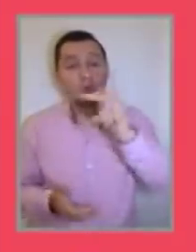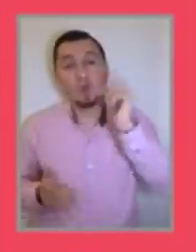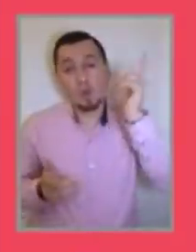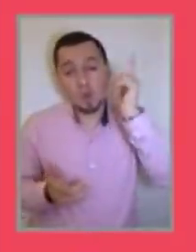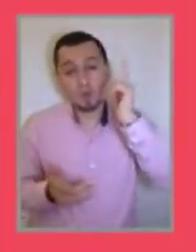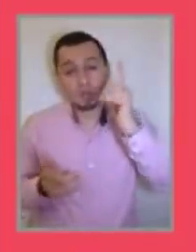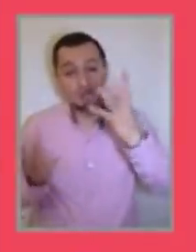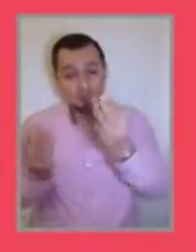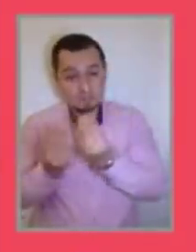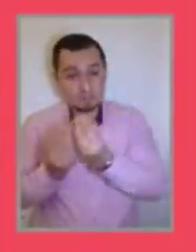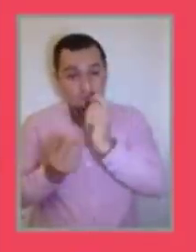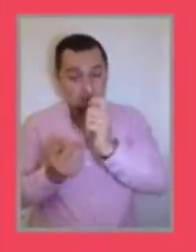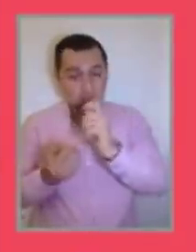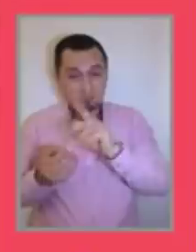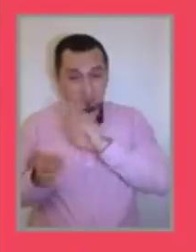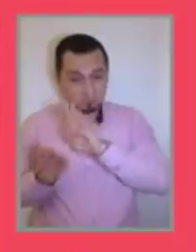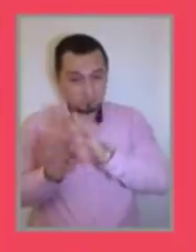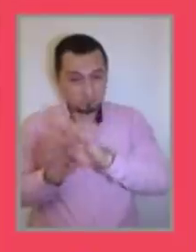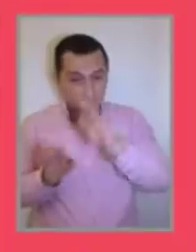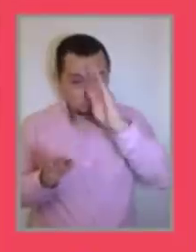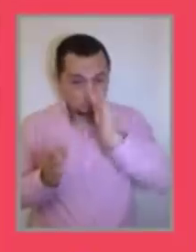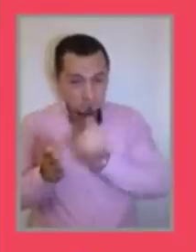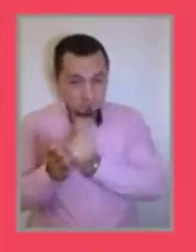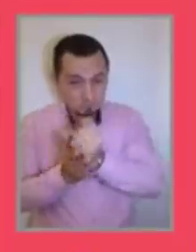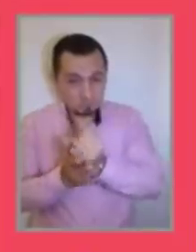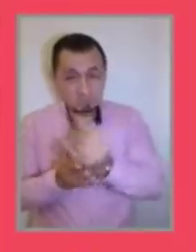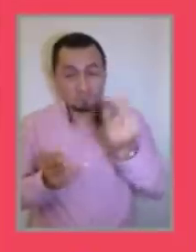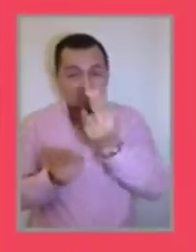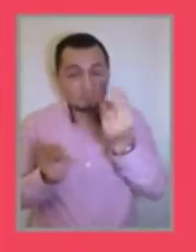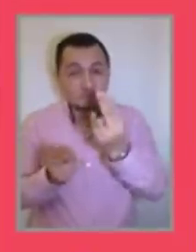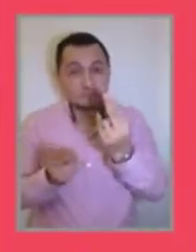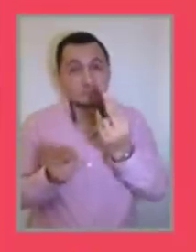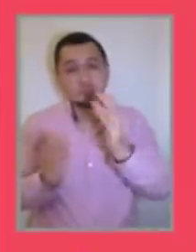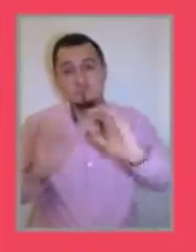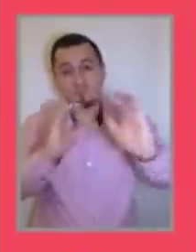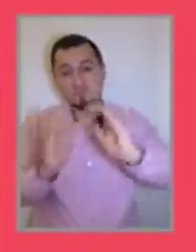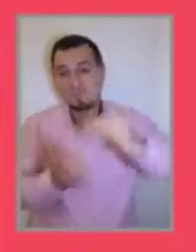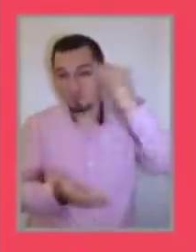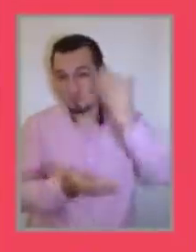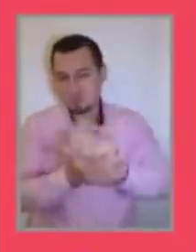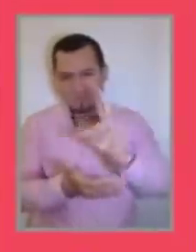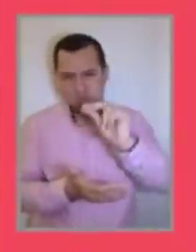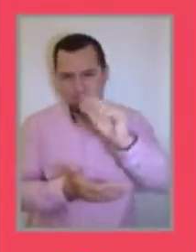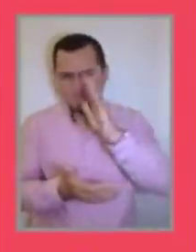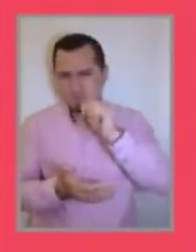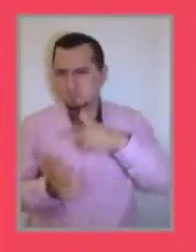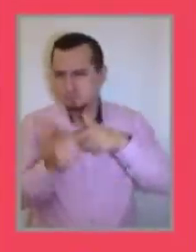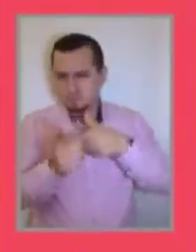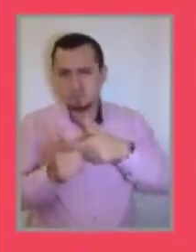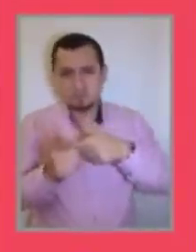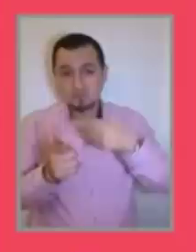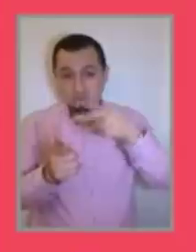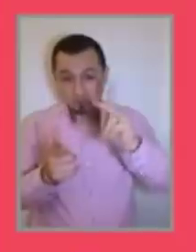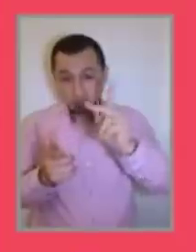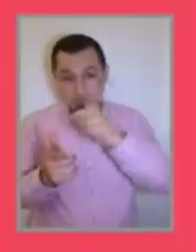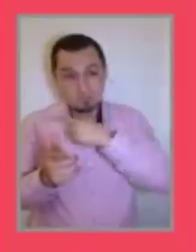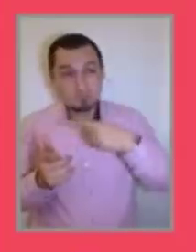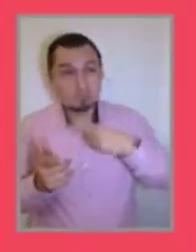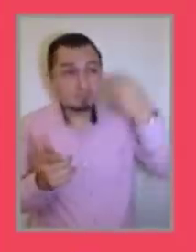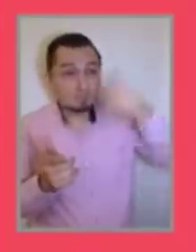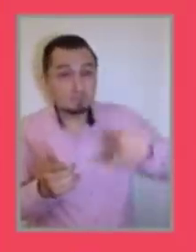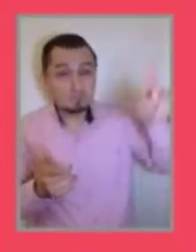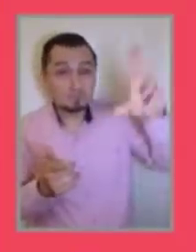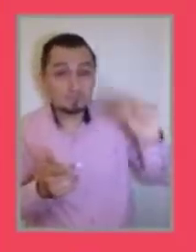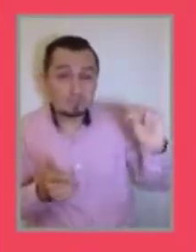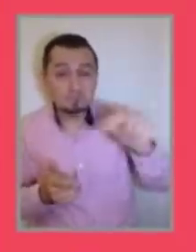van a tomar al respecto sean las correctas. No se puede romper el diálogo en un momento como este, pero tampoco dependemos en ese